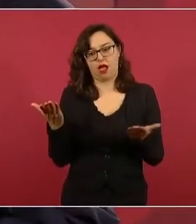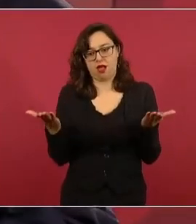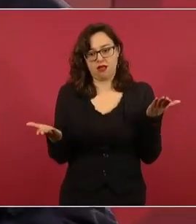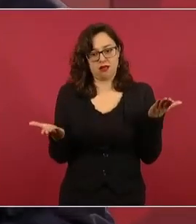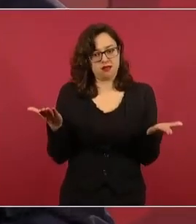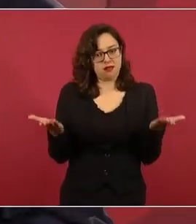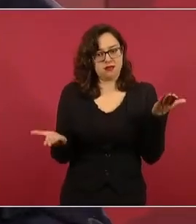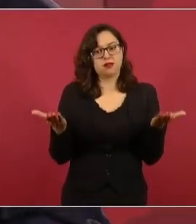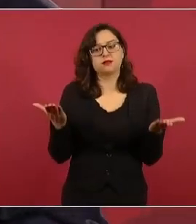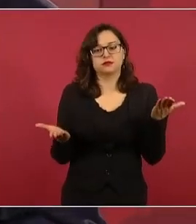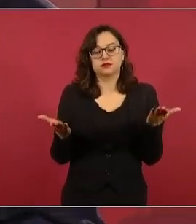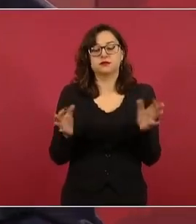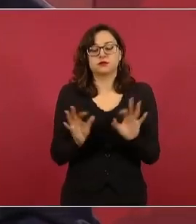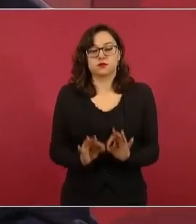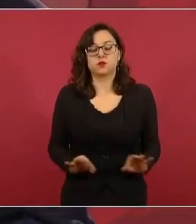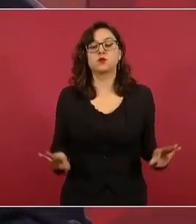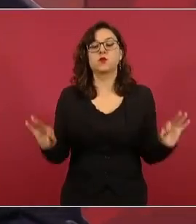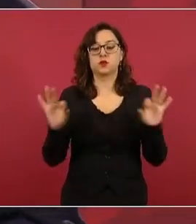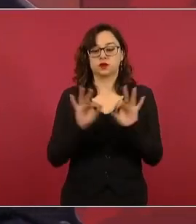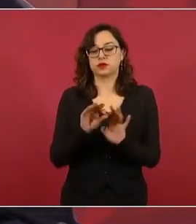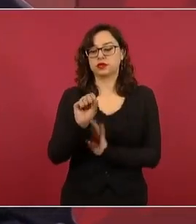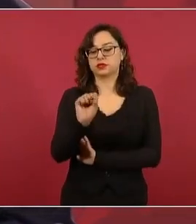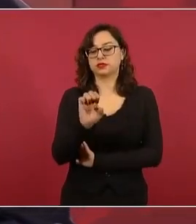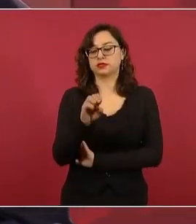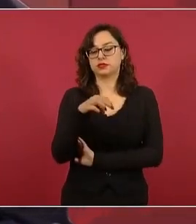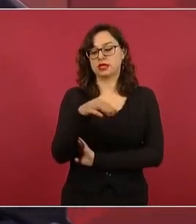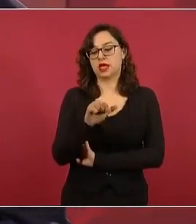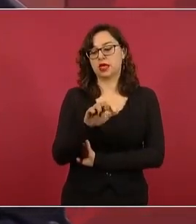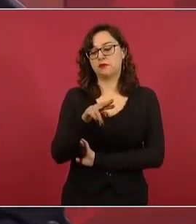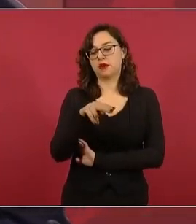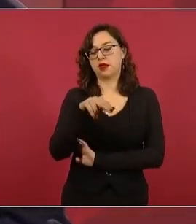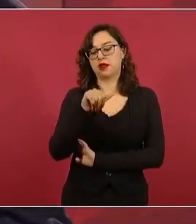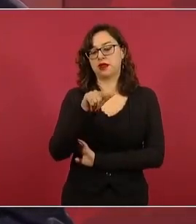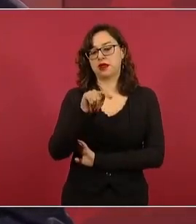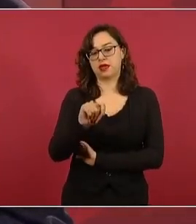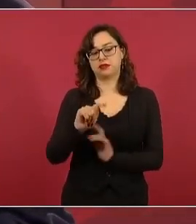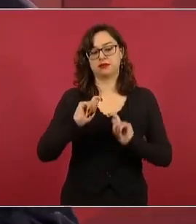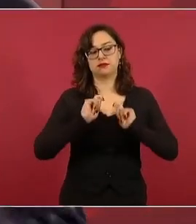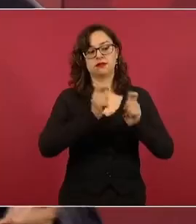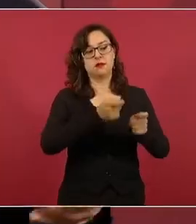que tiene que hacer la Secretaría del Medio Ambiente.